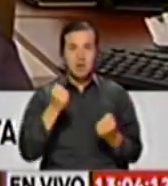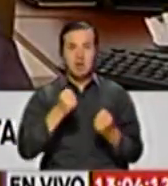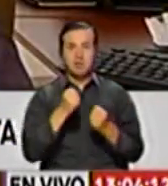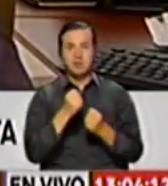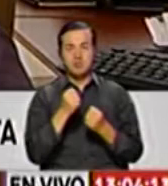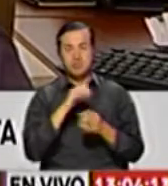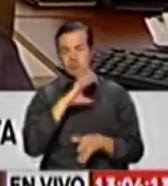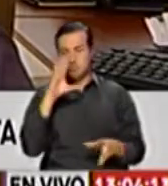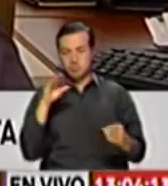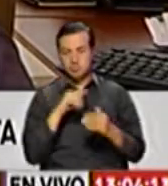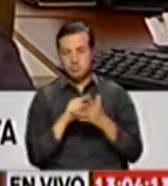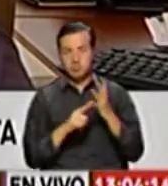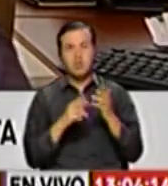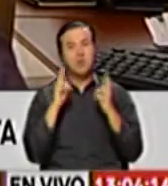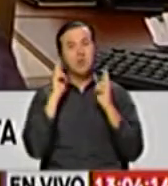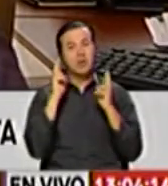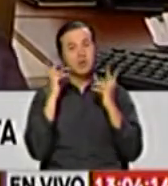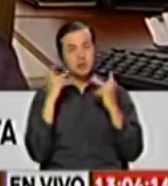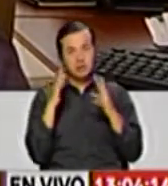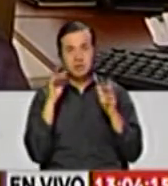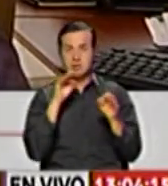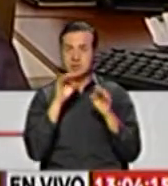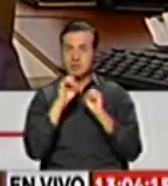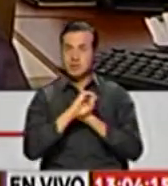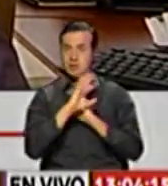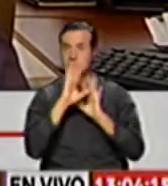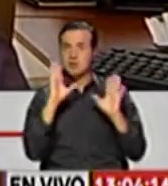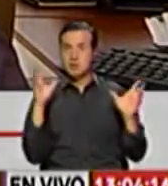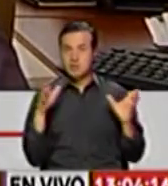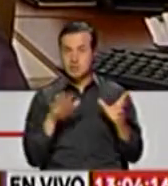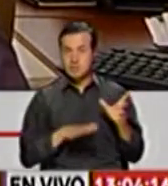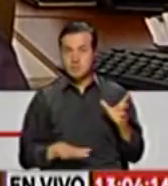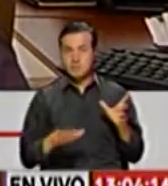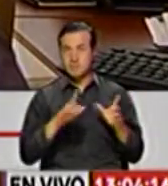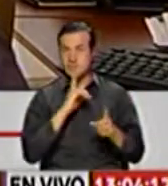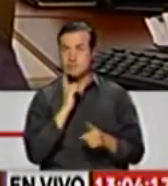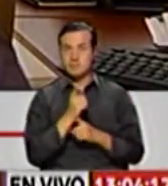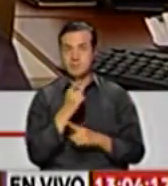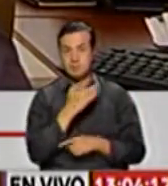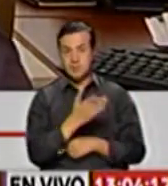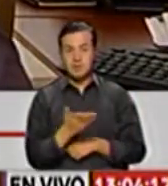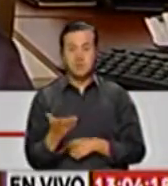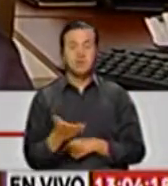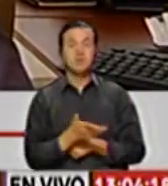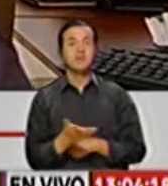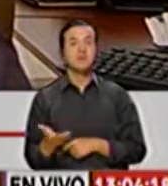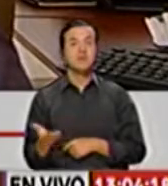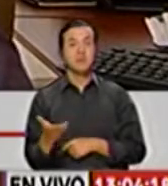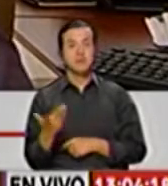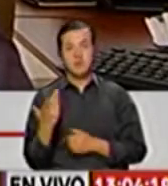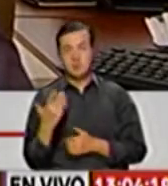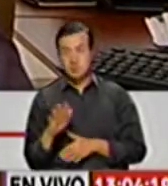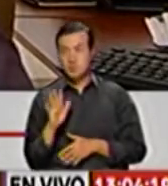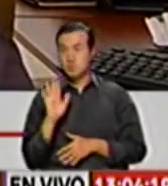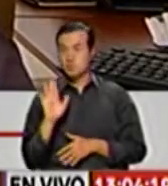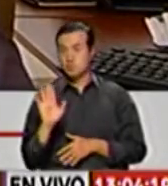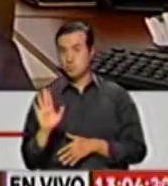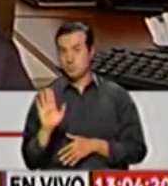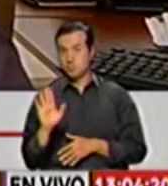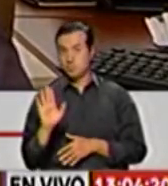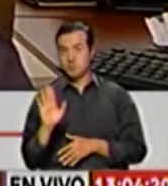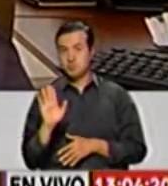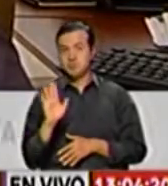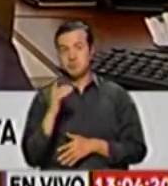Ojalá pues que existan ya claros estudios y que esto pase de ser una